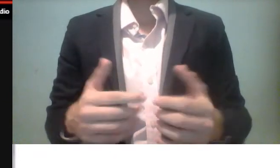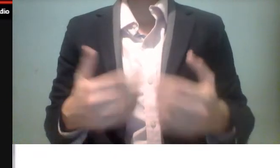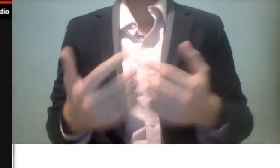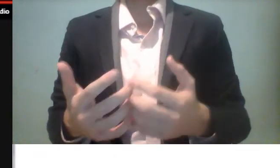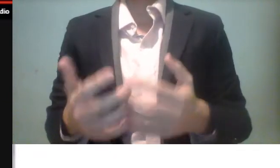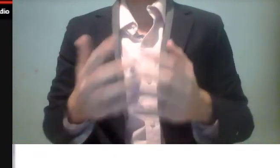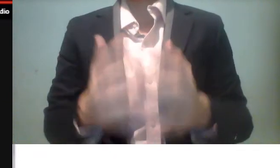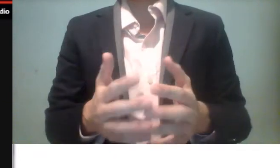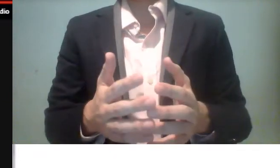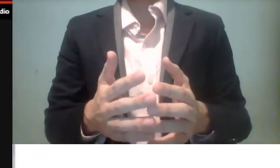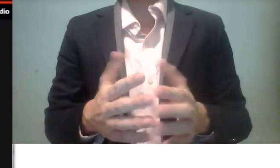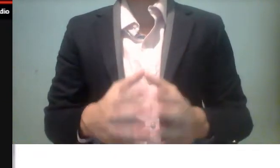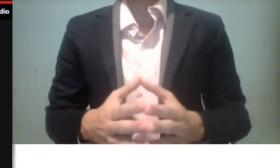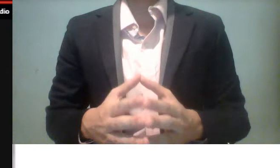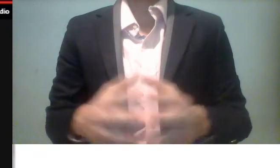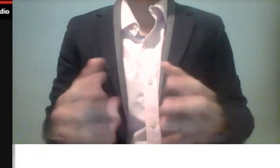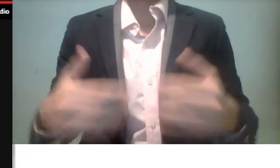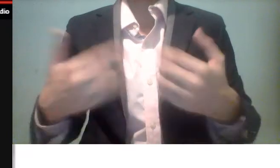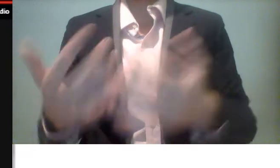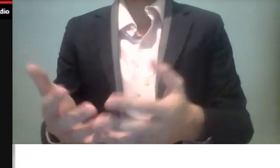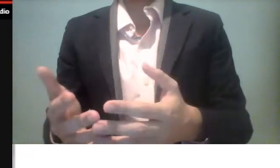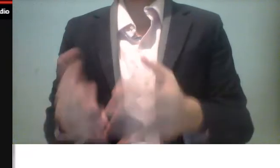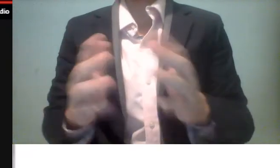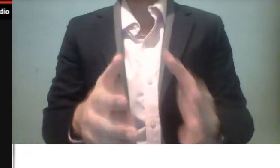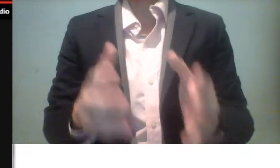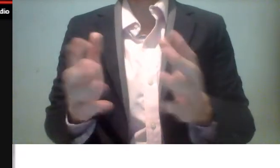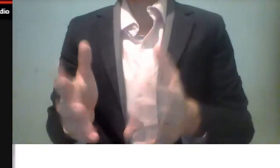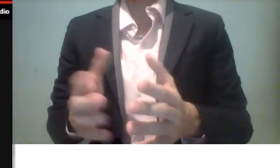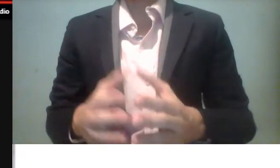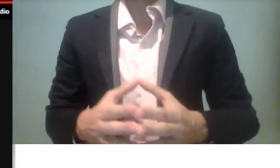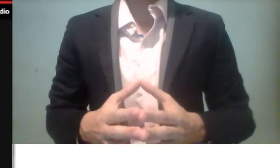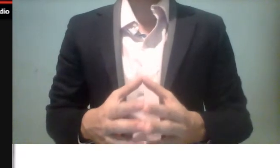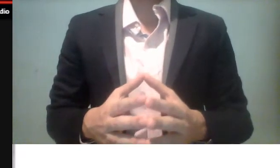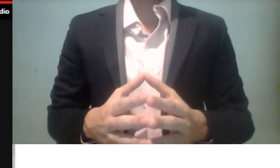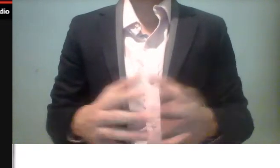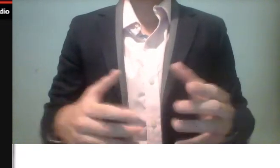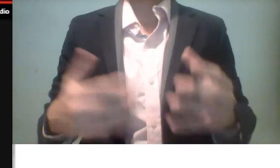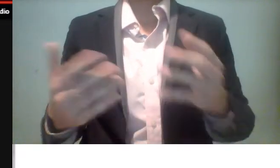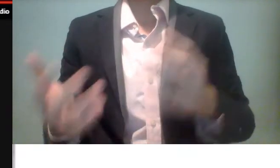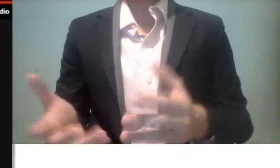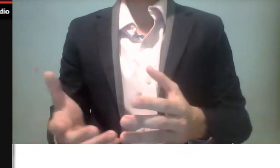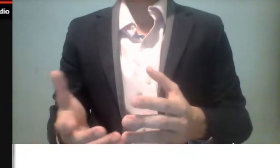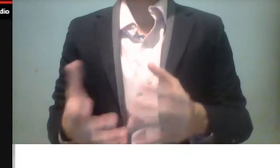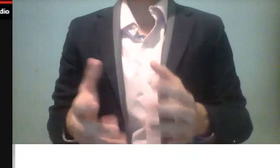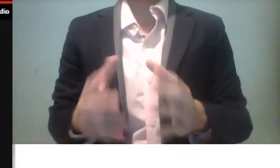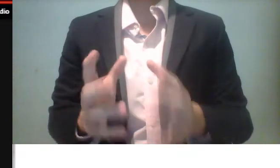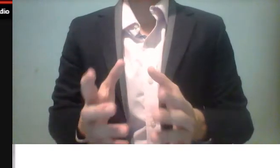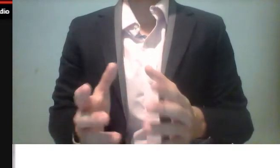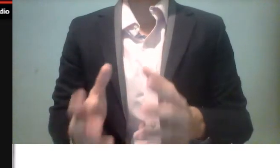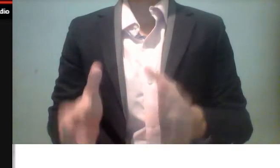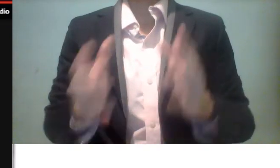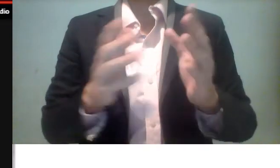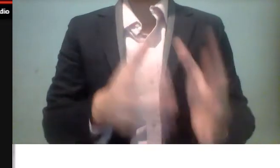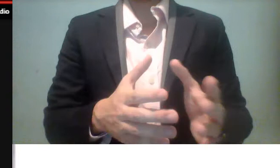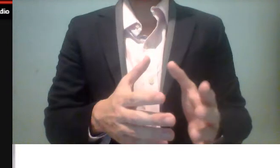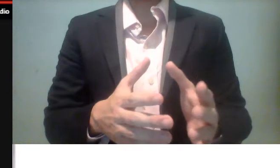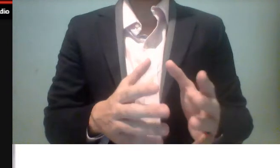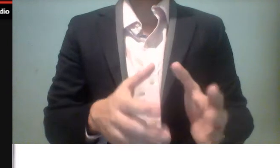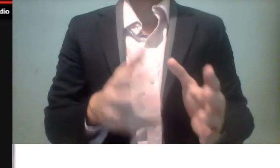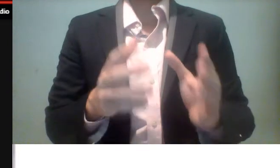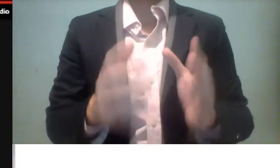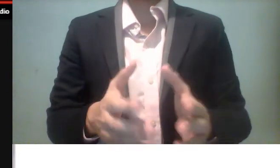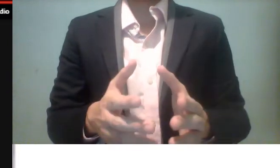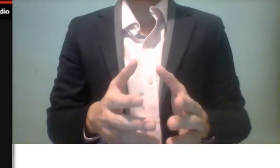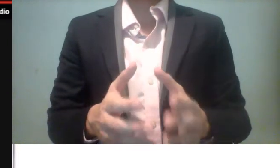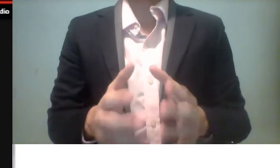cuales se menciona que durante esta administración de Miguel Ángel Mancera se les quitaron ciertos terrenos que fueron entregadas inmobiliarias